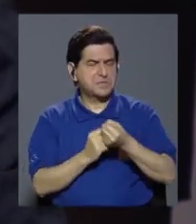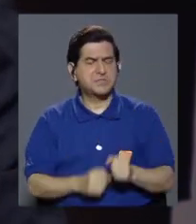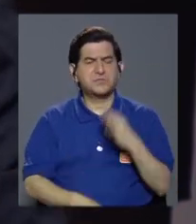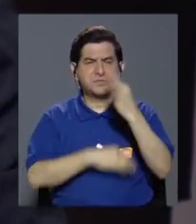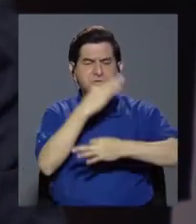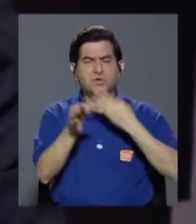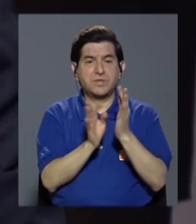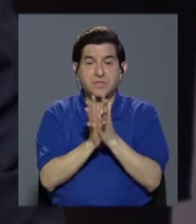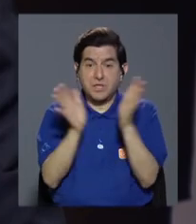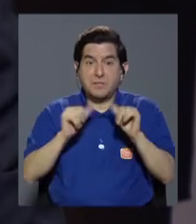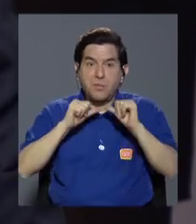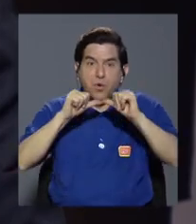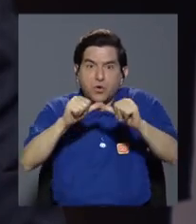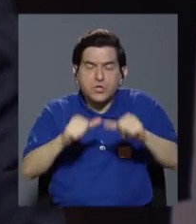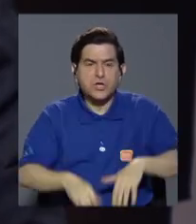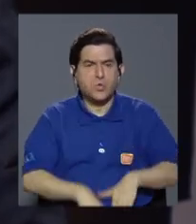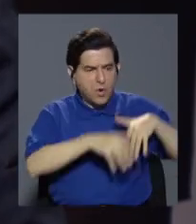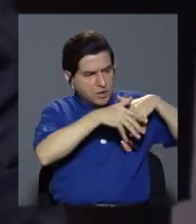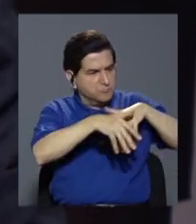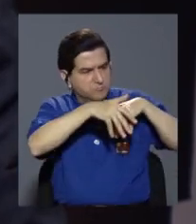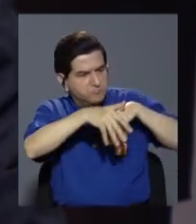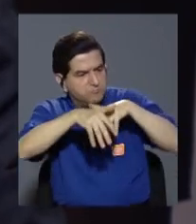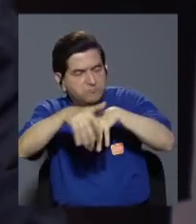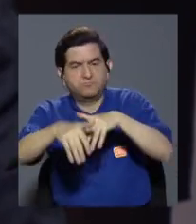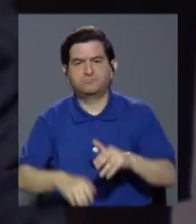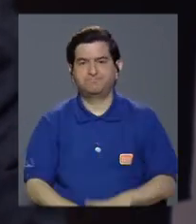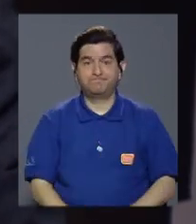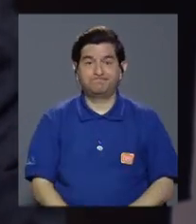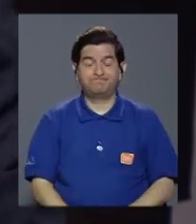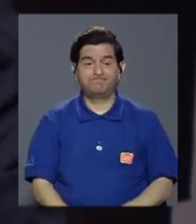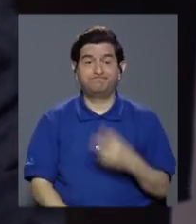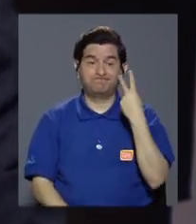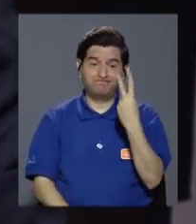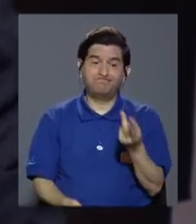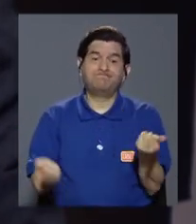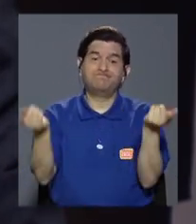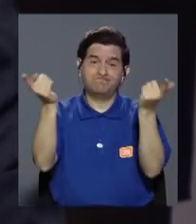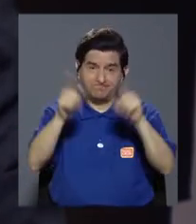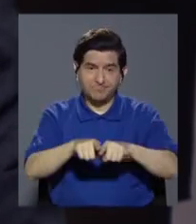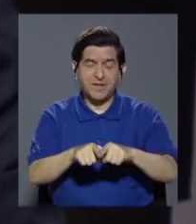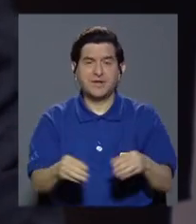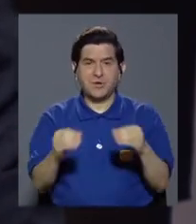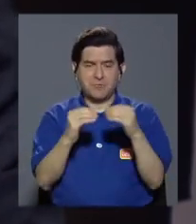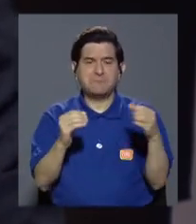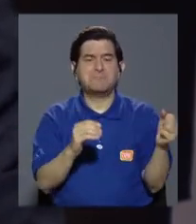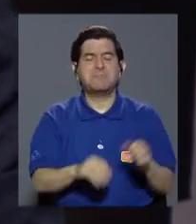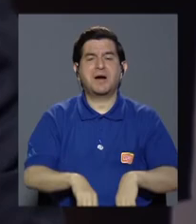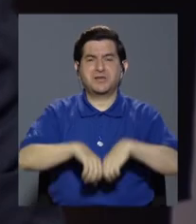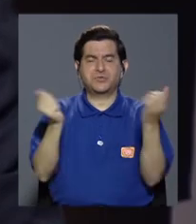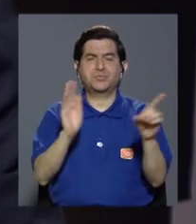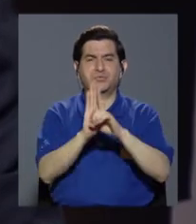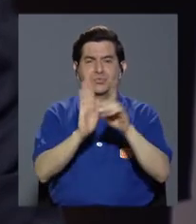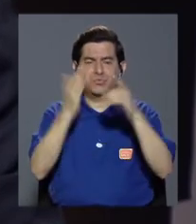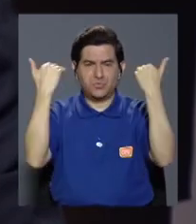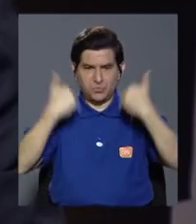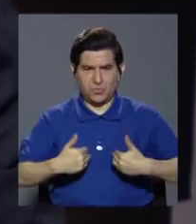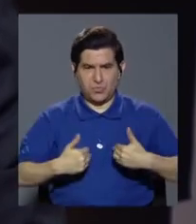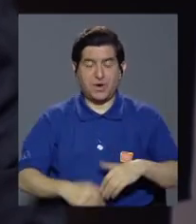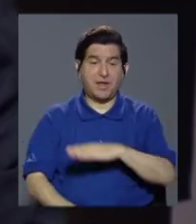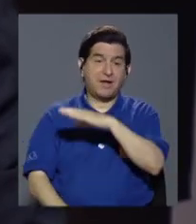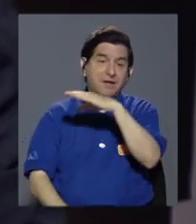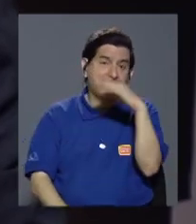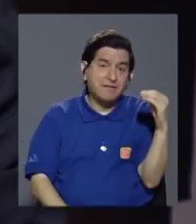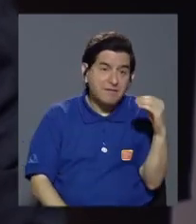continúa como esta y las protestas mantienen pues vamos a presenciar un fenómeno de mayor aumento de violaciones de derechos humanos y frente a eso